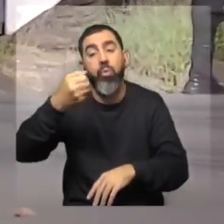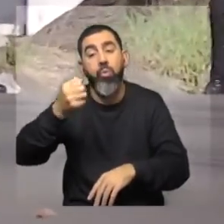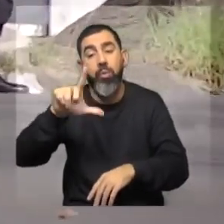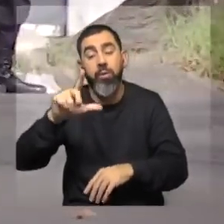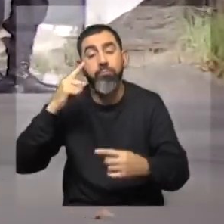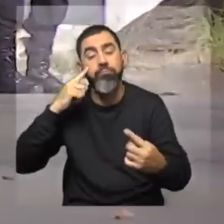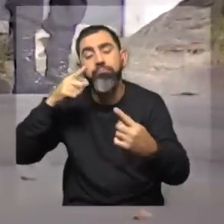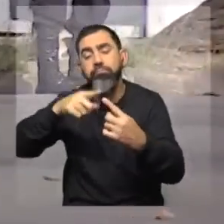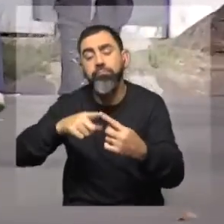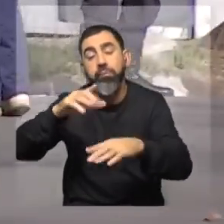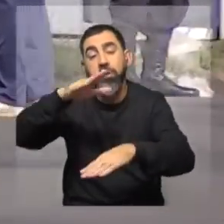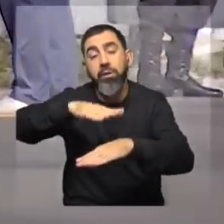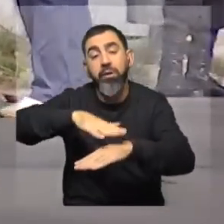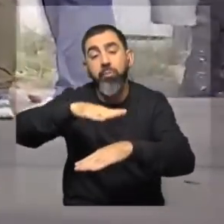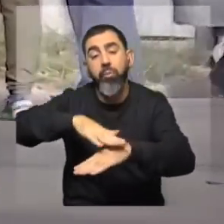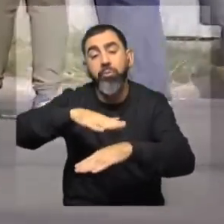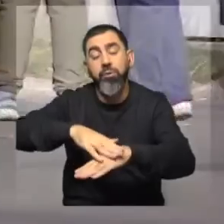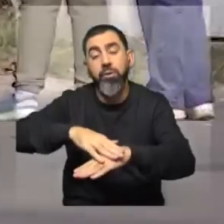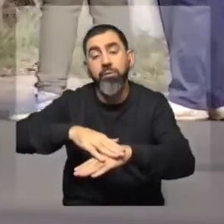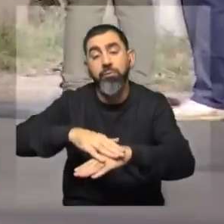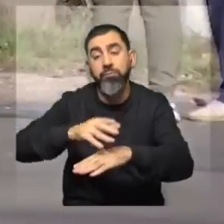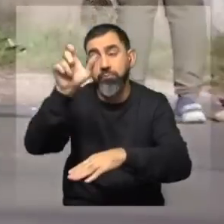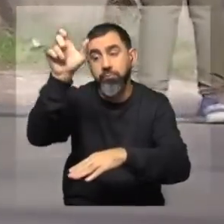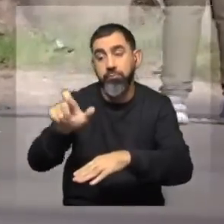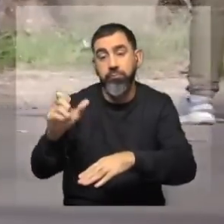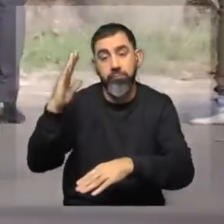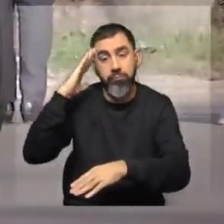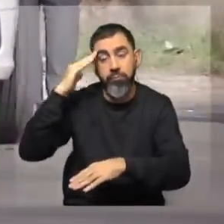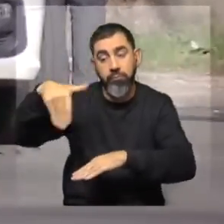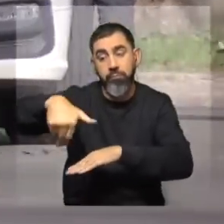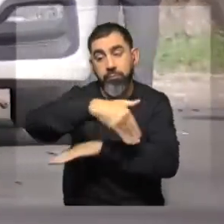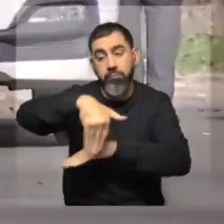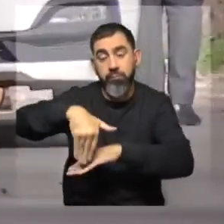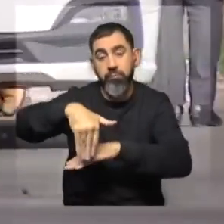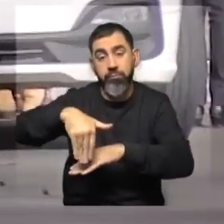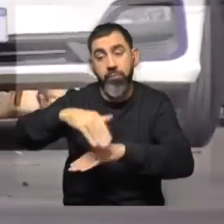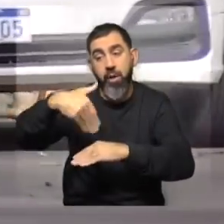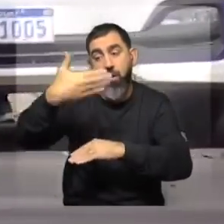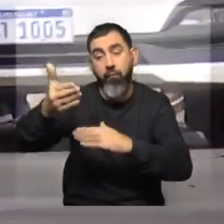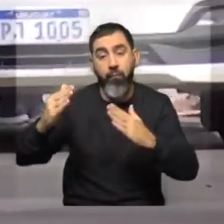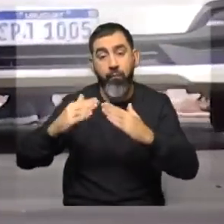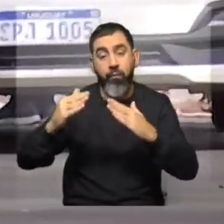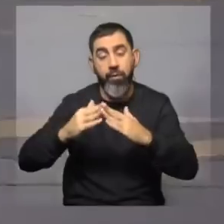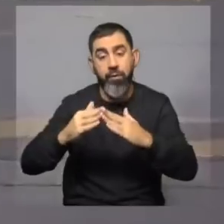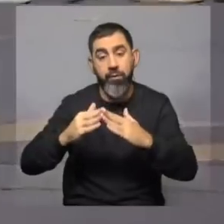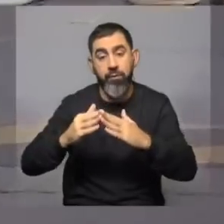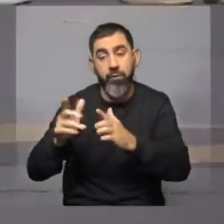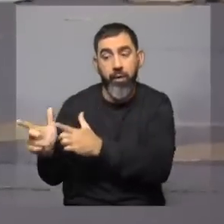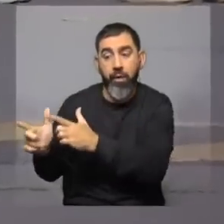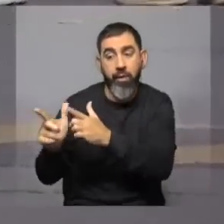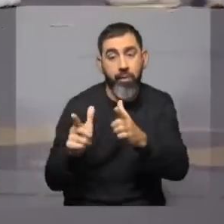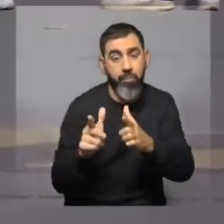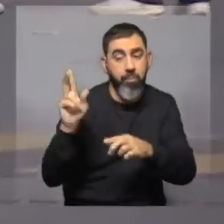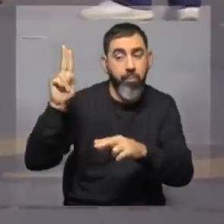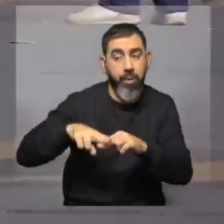se apunta a la responsabilidad del alférez que tenía a su cargo la custodia sobre el exterior del apartamento y que efectuó los